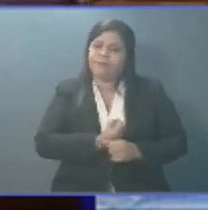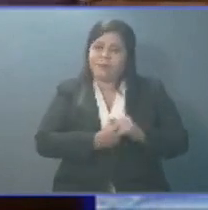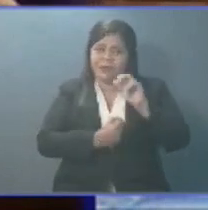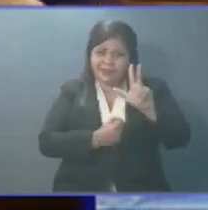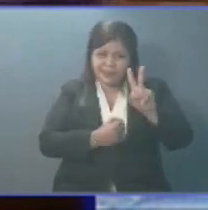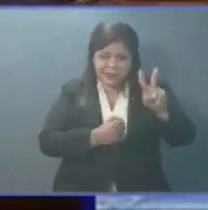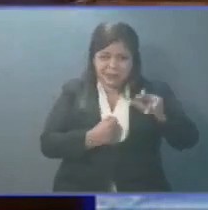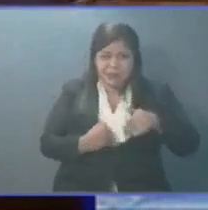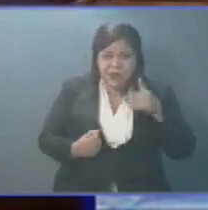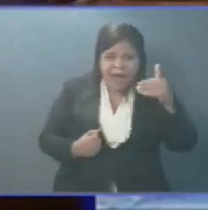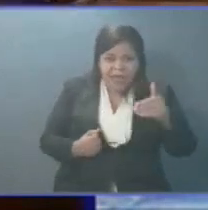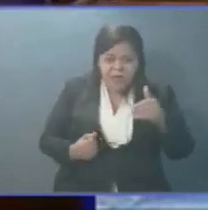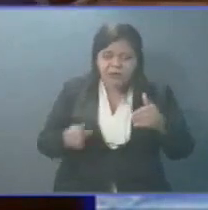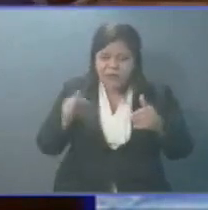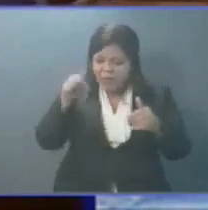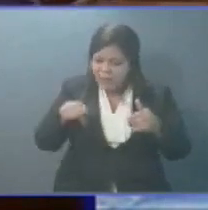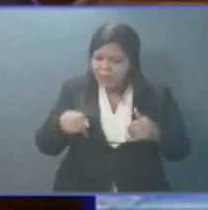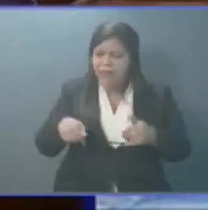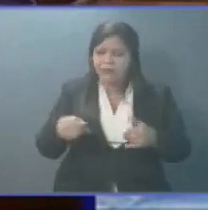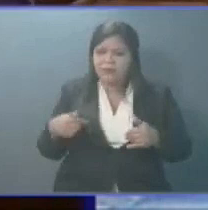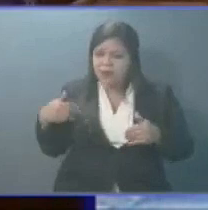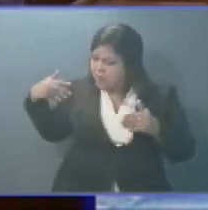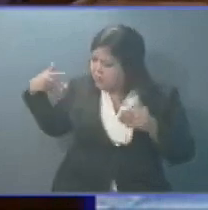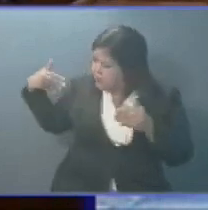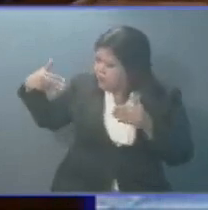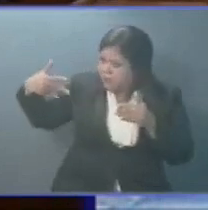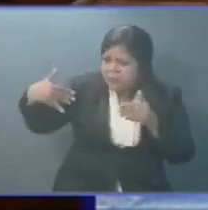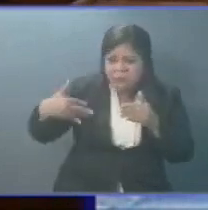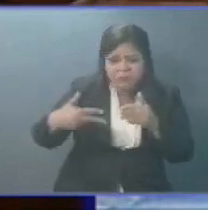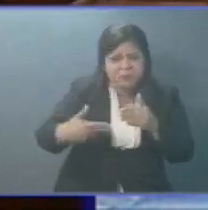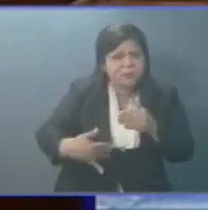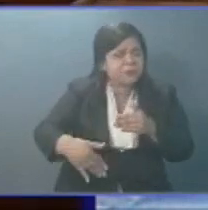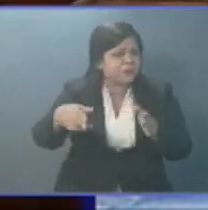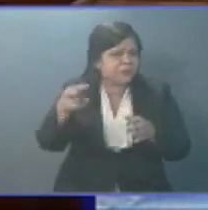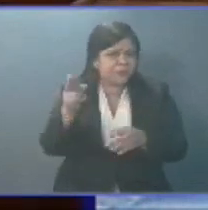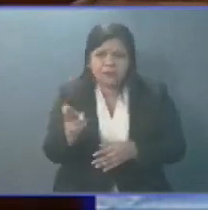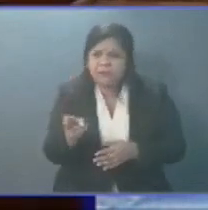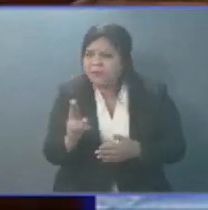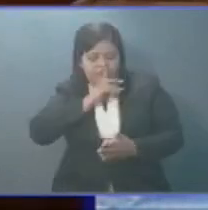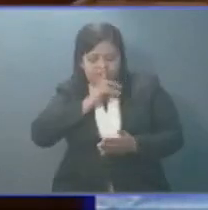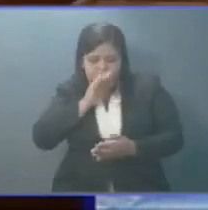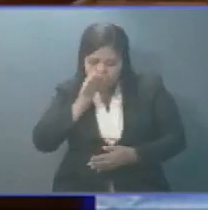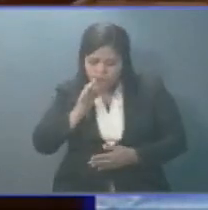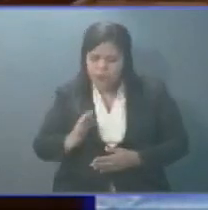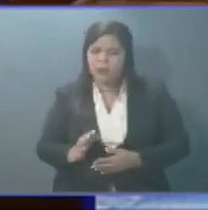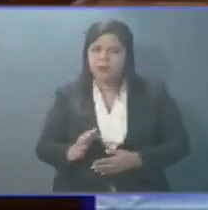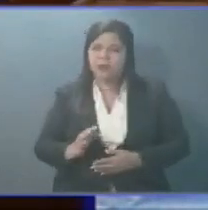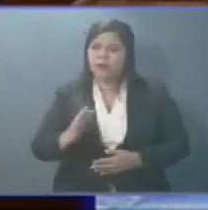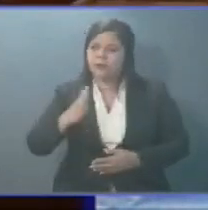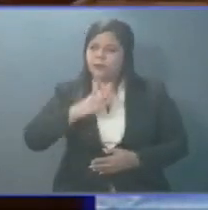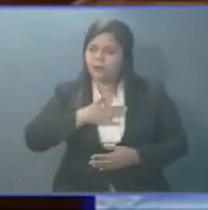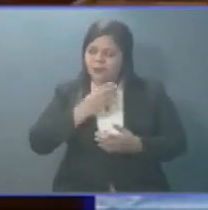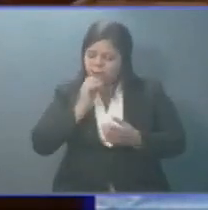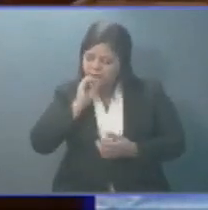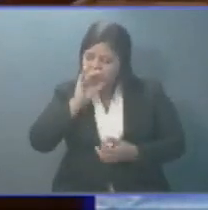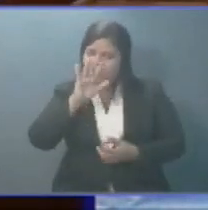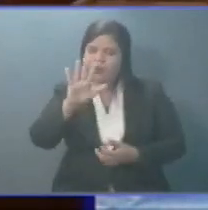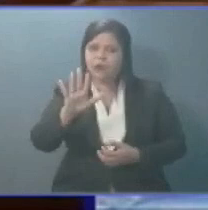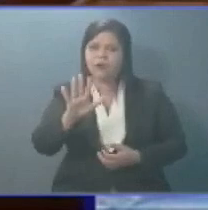años seguimos por no decir igual a igual pero lo que les digo